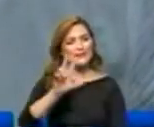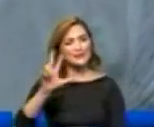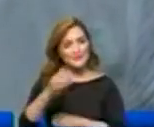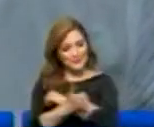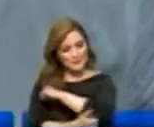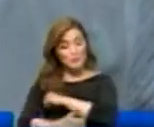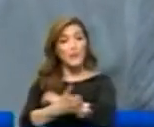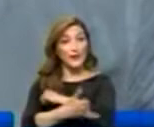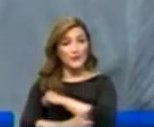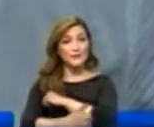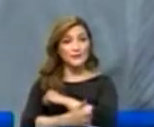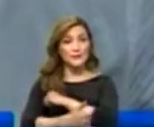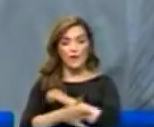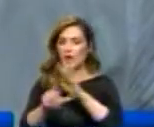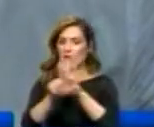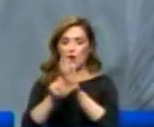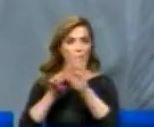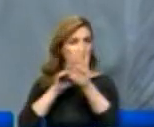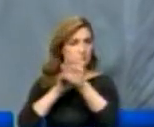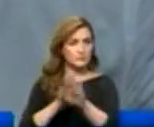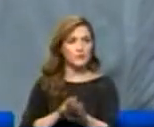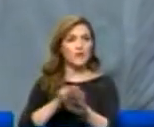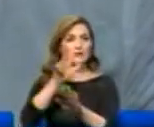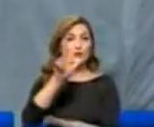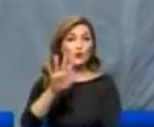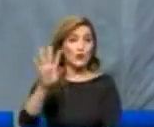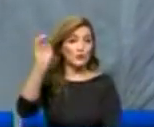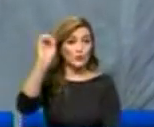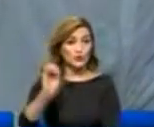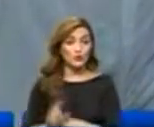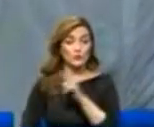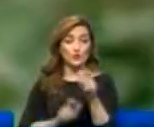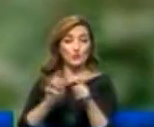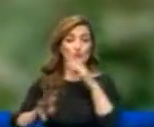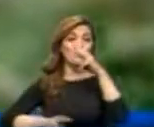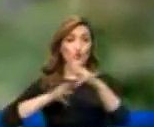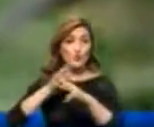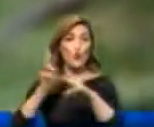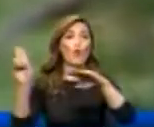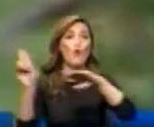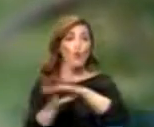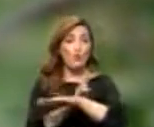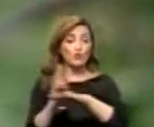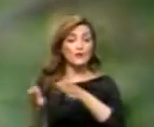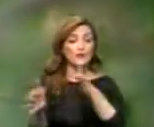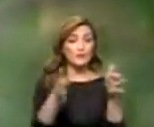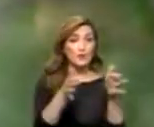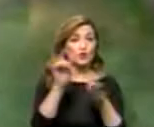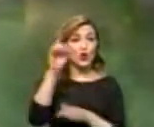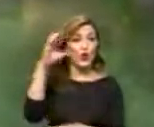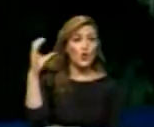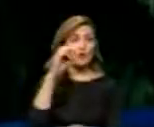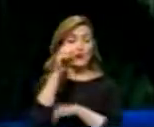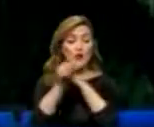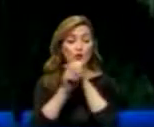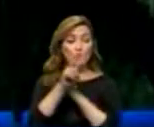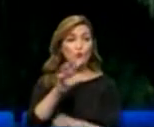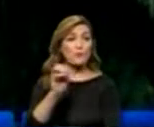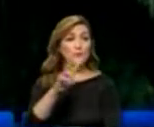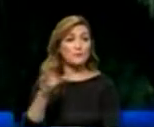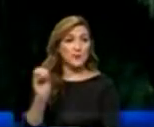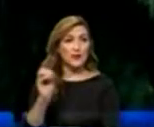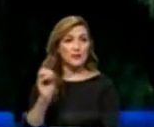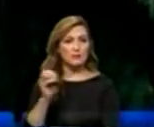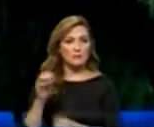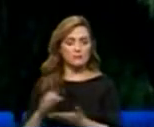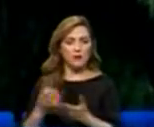de los cuales ya están regulados, el cual representa el 34% de la población mundial. Un ejemplo es Colombia. Para el 2020 prevén tener un ingreso por